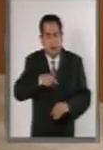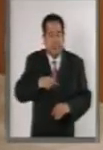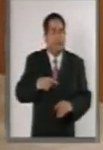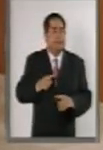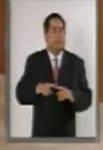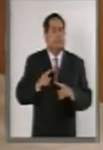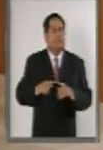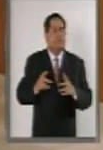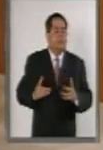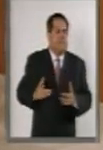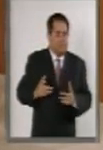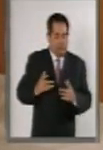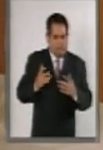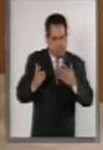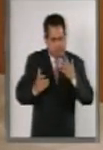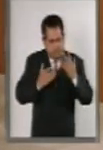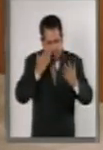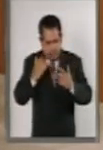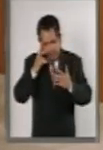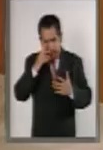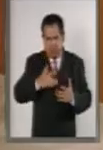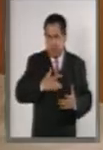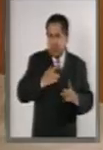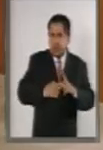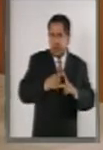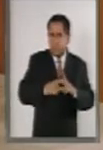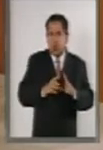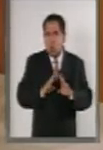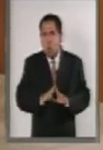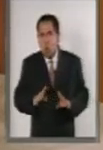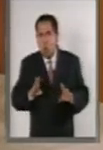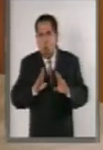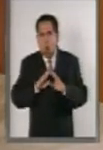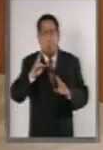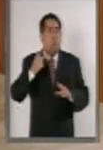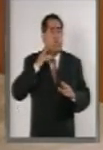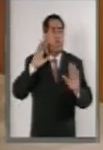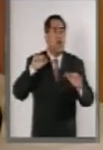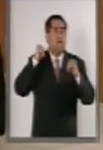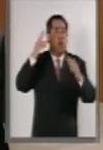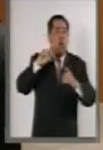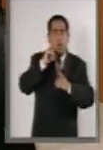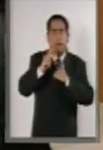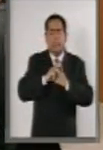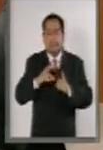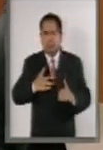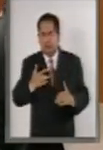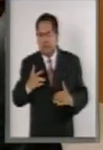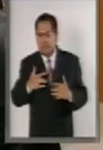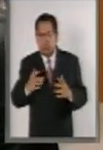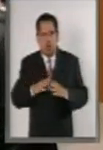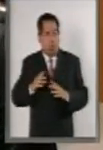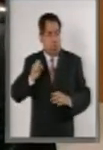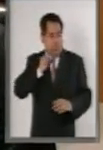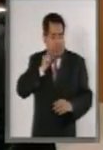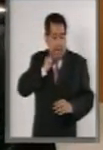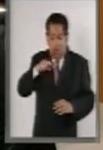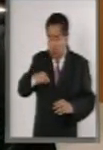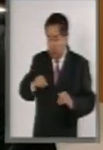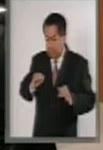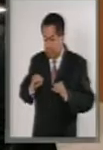el análisis y la valoración de la política exterior como Senado, como institución,